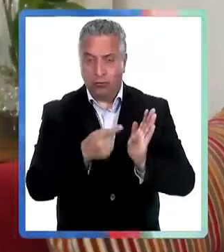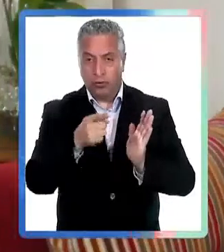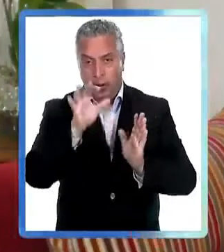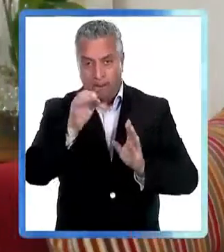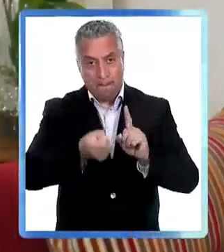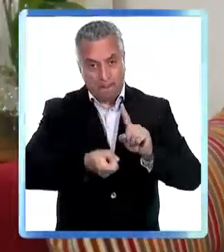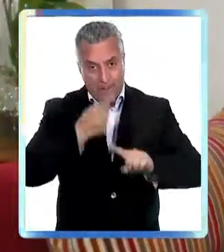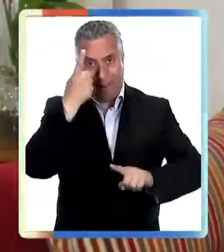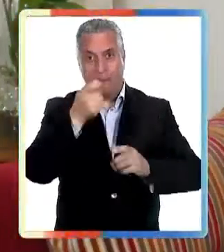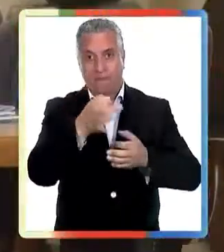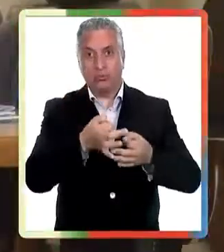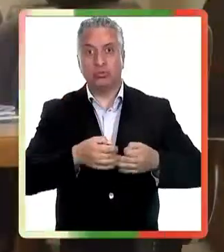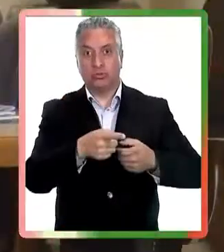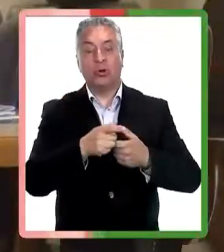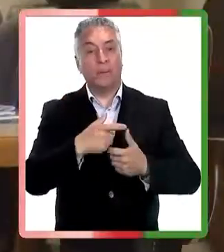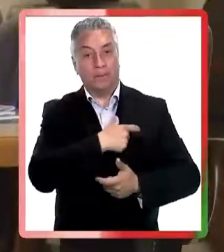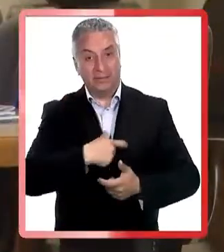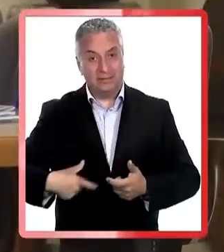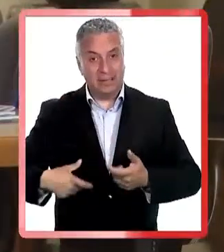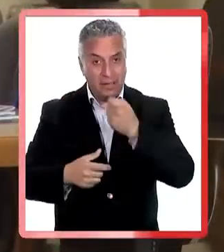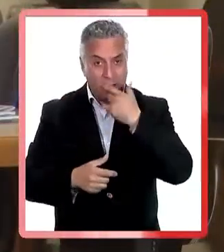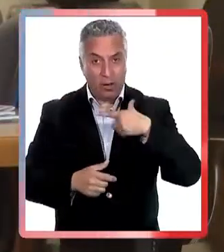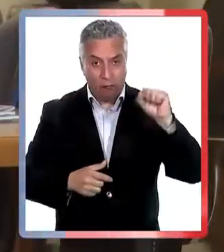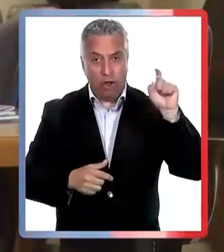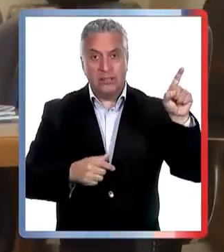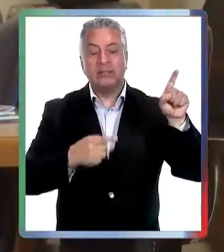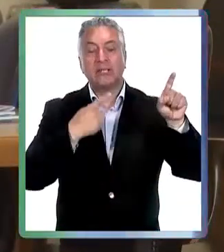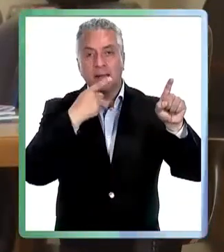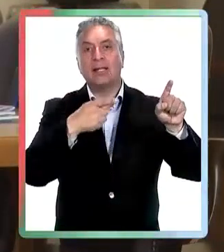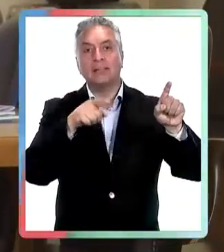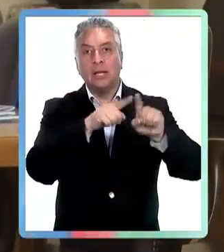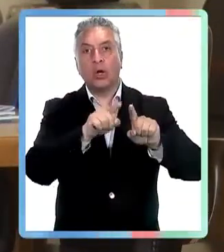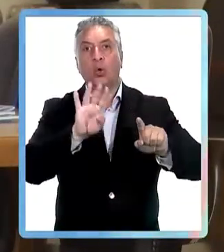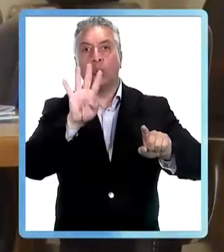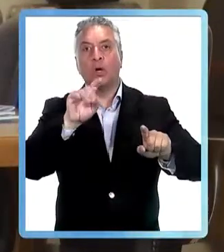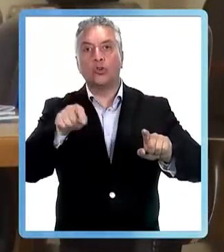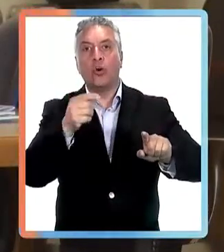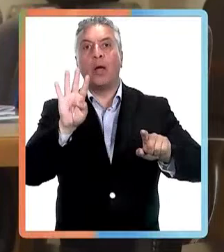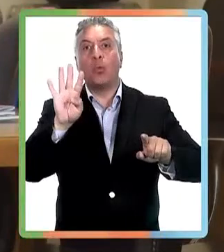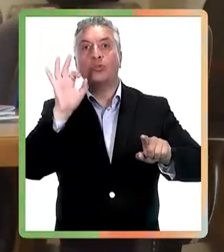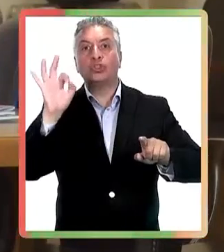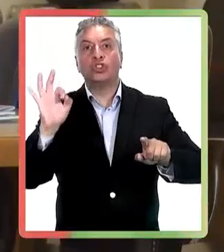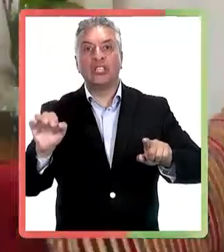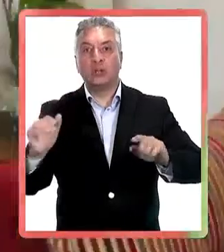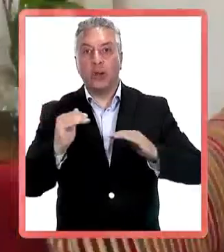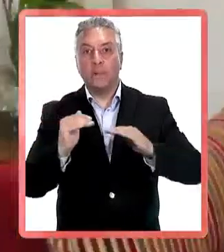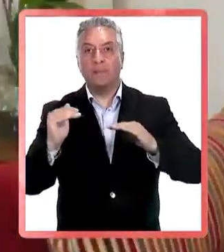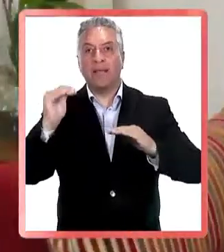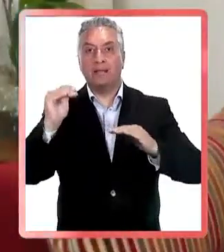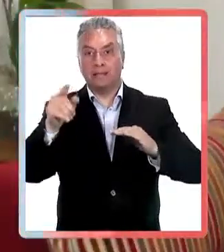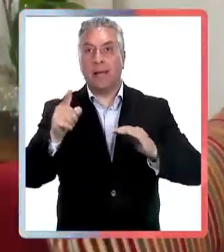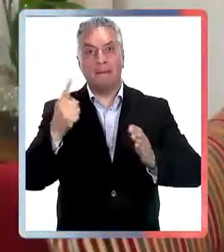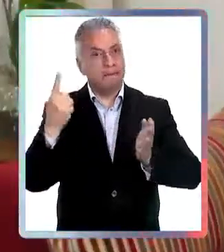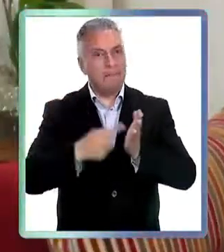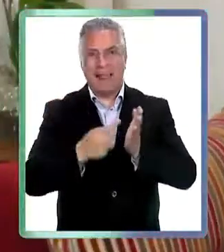este primer presupuesto del presidente Boric contempla un incremento de 4,4%, que son miles de millones de